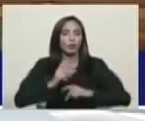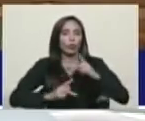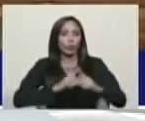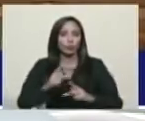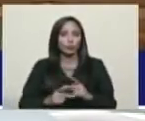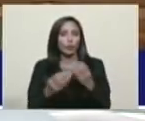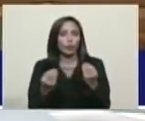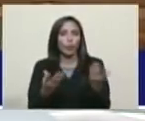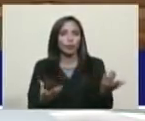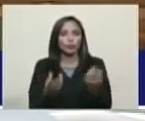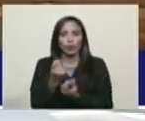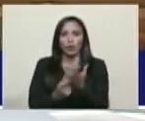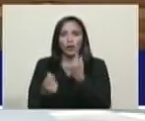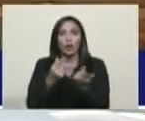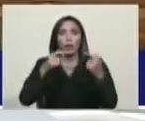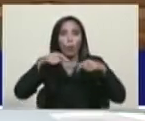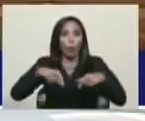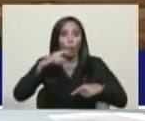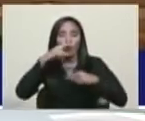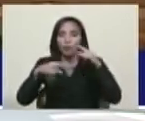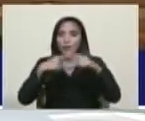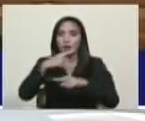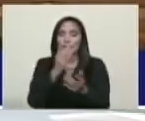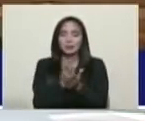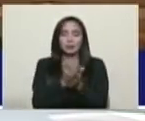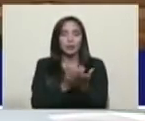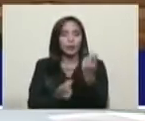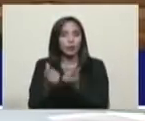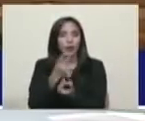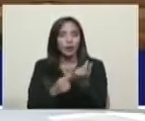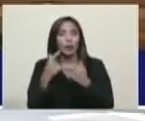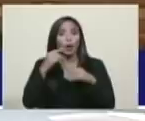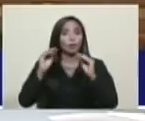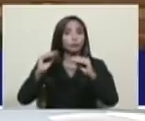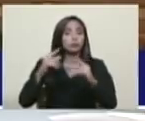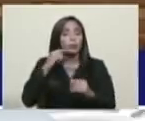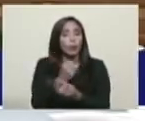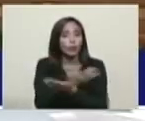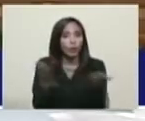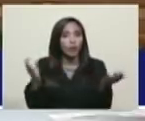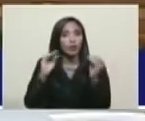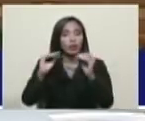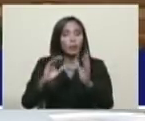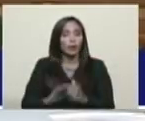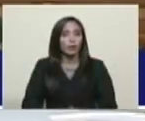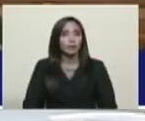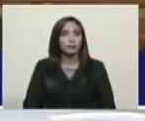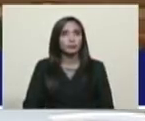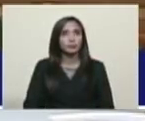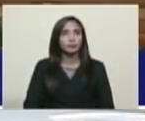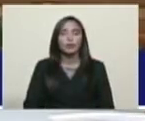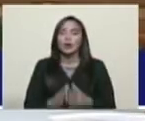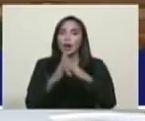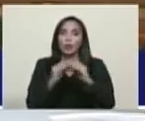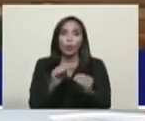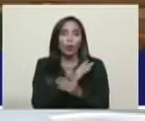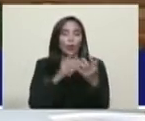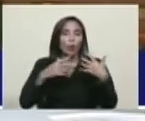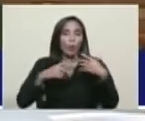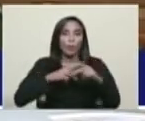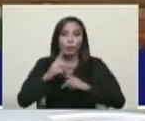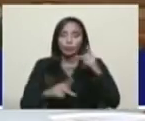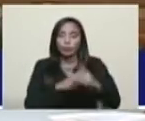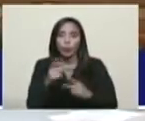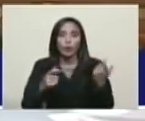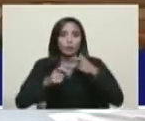da hoy, mañana y siempre. Por eso yo le hago un llamado a los grandes productores, a los medianos, a